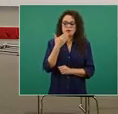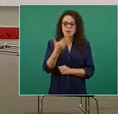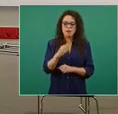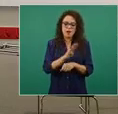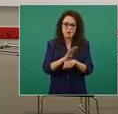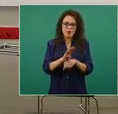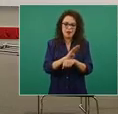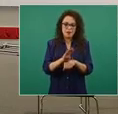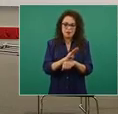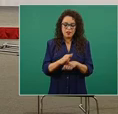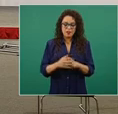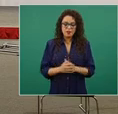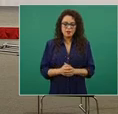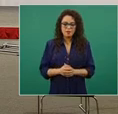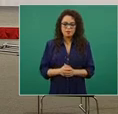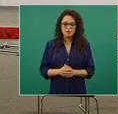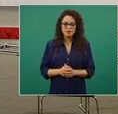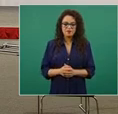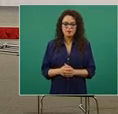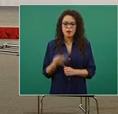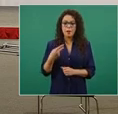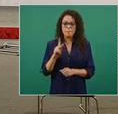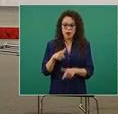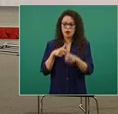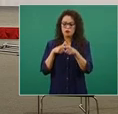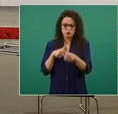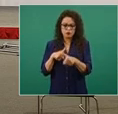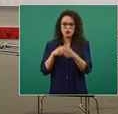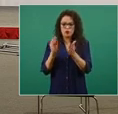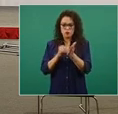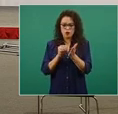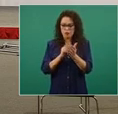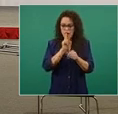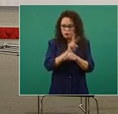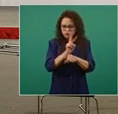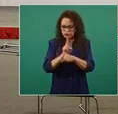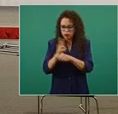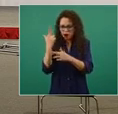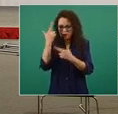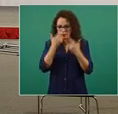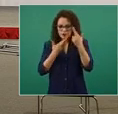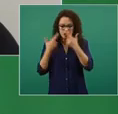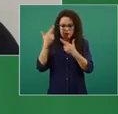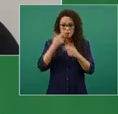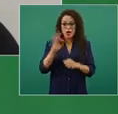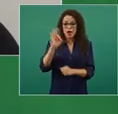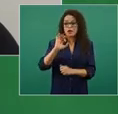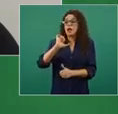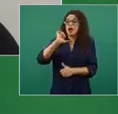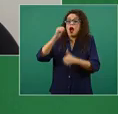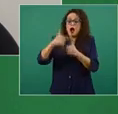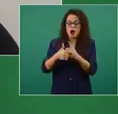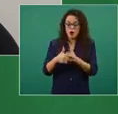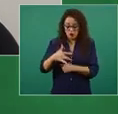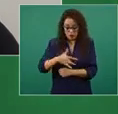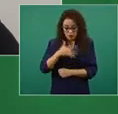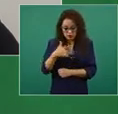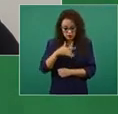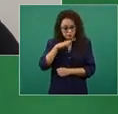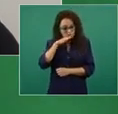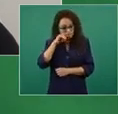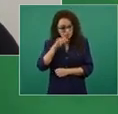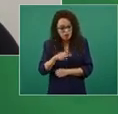allá, obviamente, que el sistema continúa monitoreando las ocurrencias de manifestaciones, signos y síntomas que